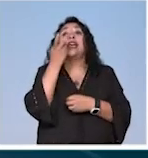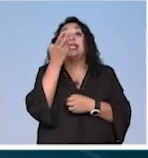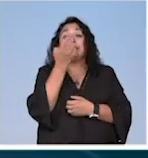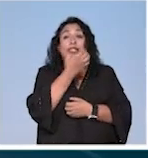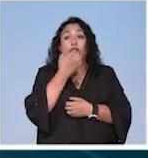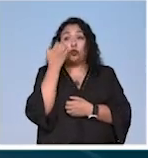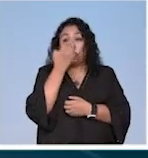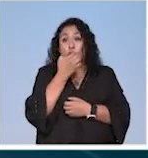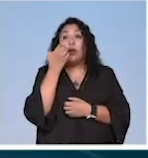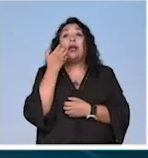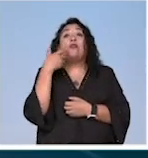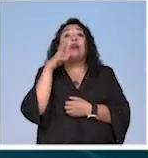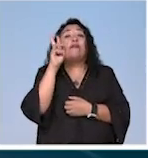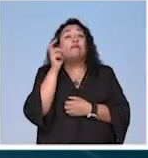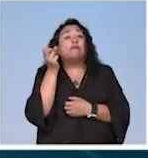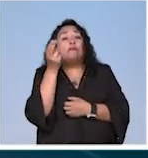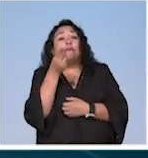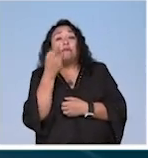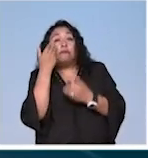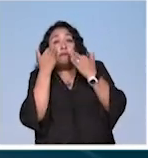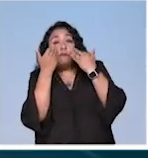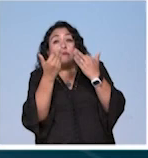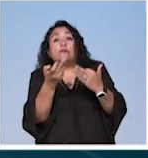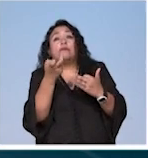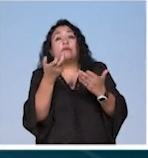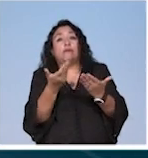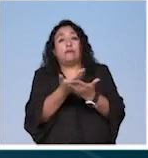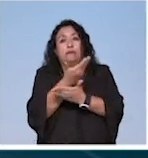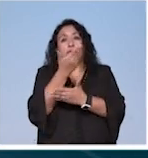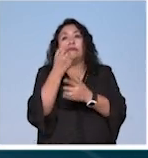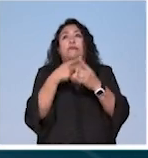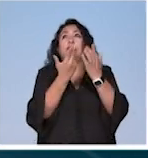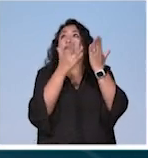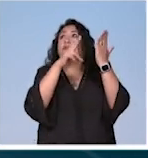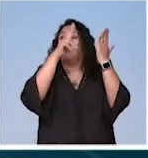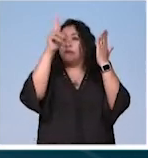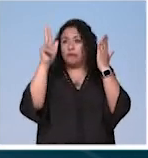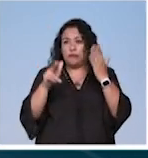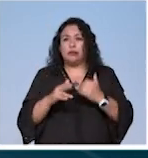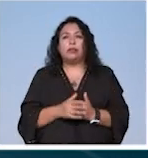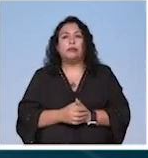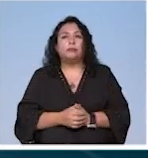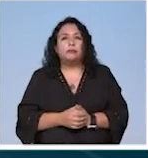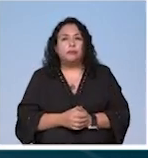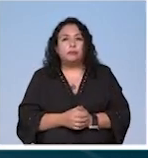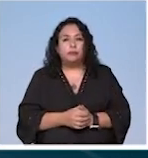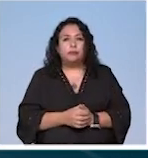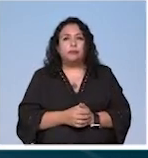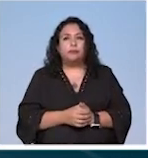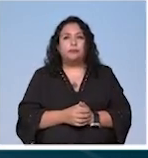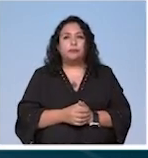colegio fue el afortunado de presenciar así el nacimiento del muralismo.